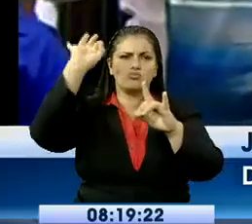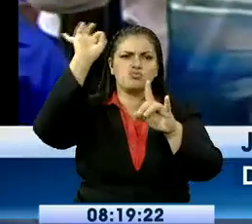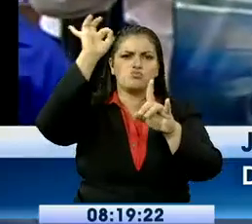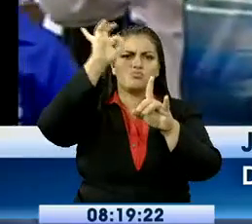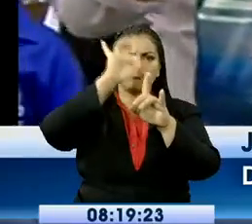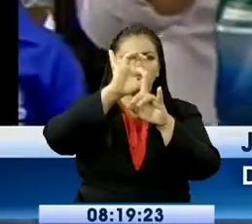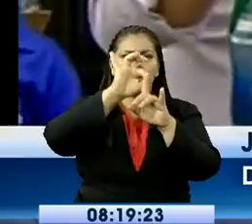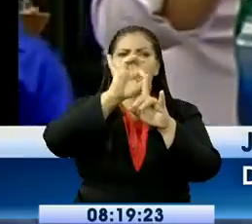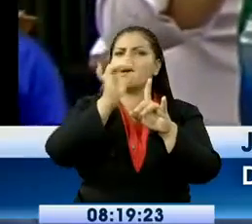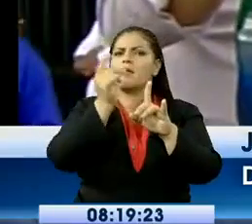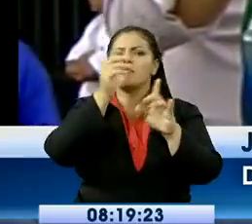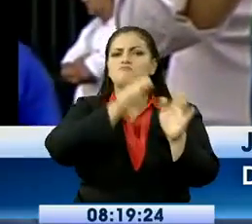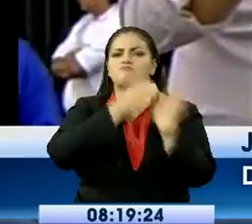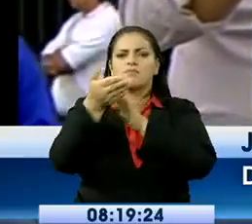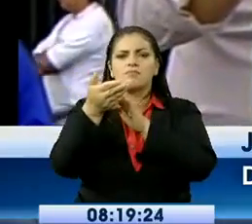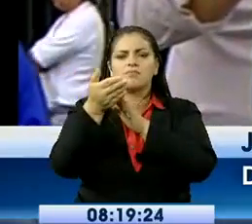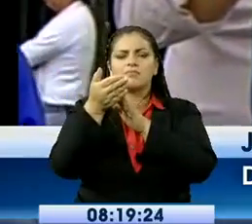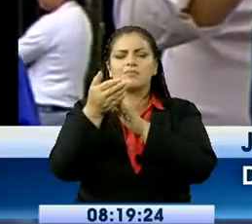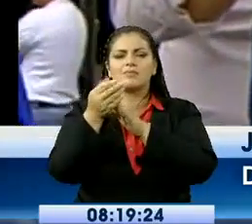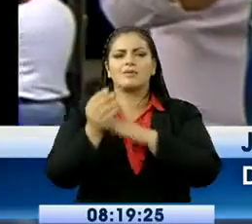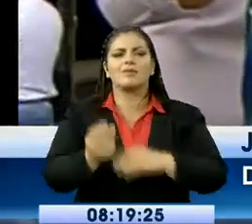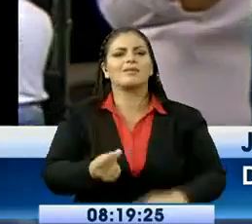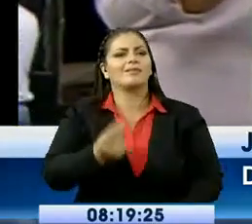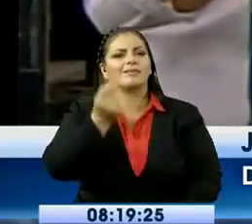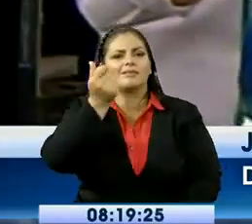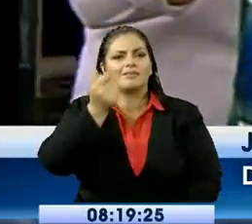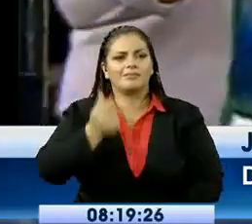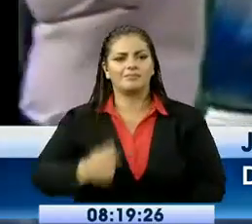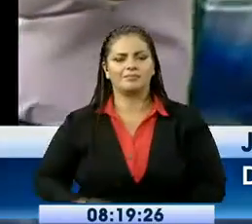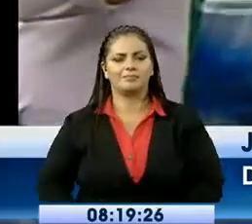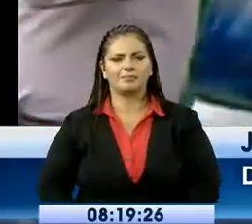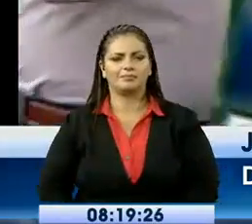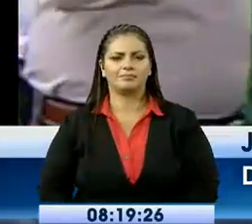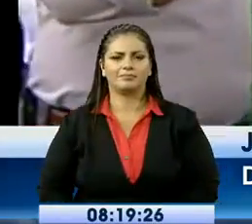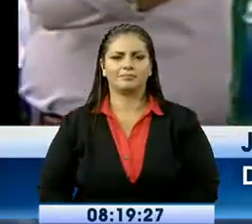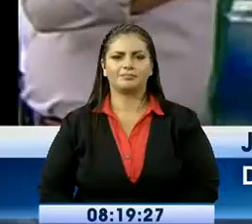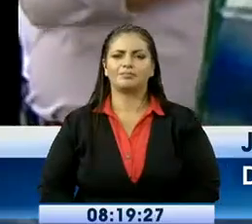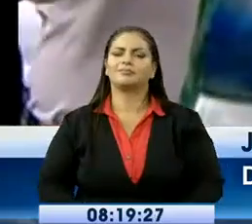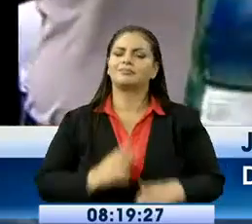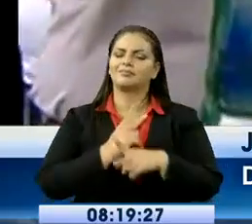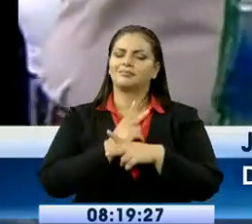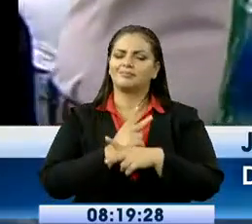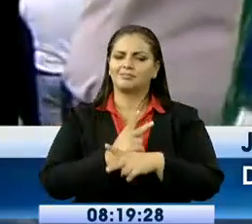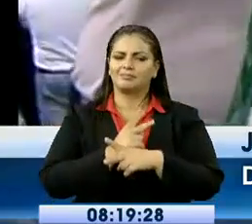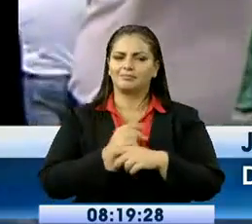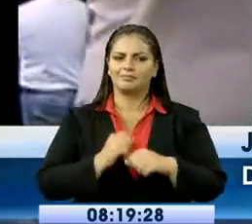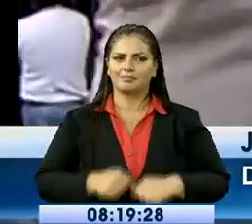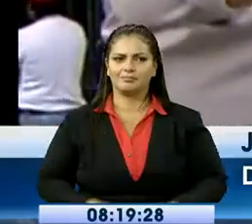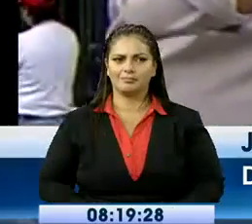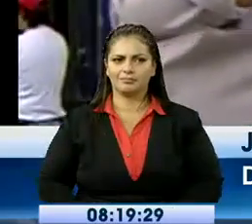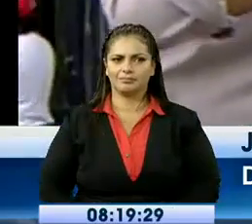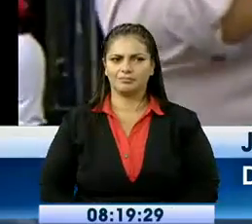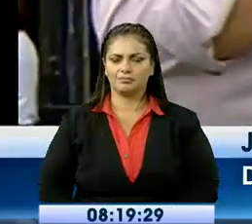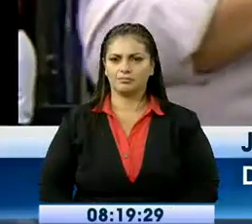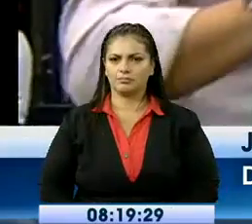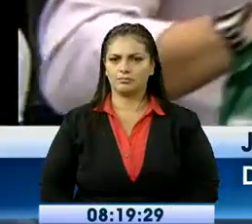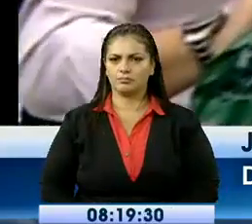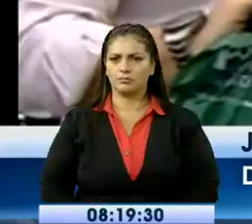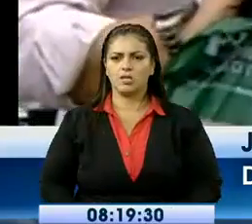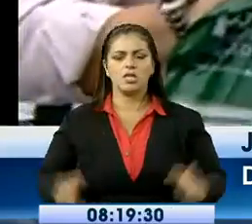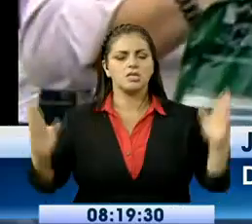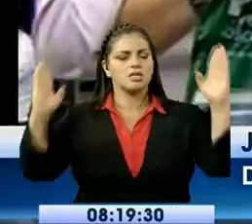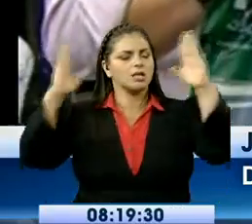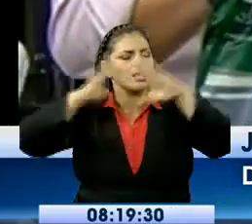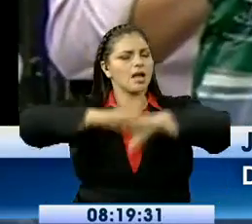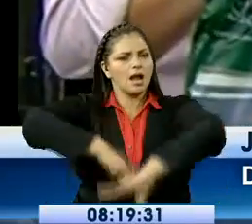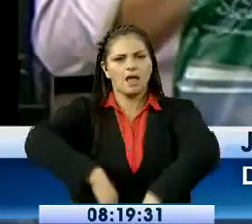muere. Esa es otra protección más para las familias ecuatorianas. Recordemos una cosa, antes que nada, disculpe que lo interrumpa, doctor. Esto no tiene ningún tipo de costo, ¿no?